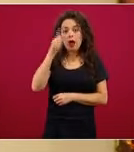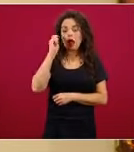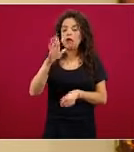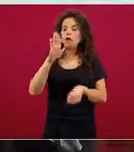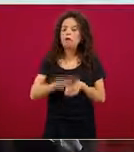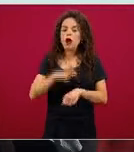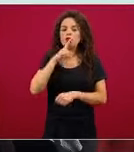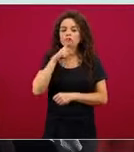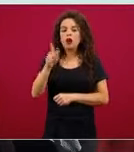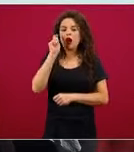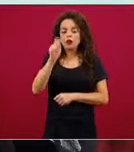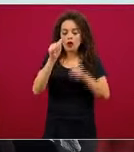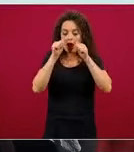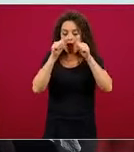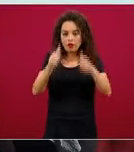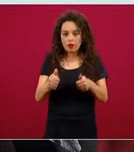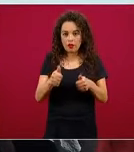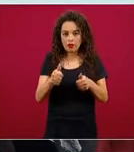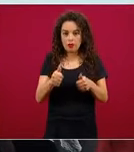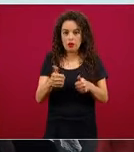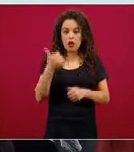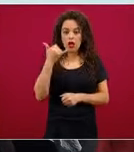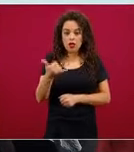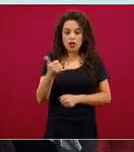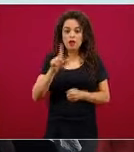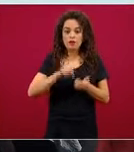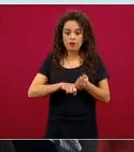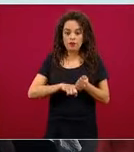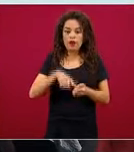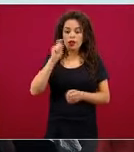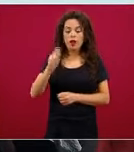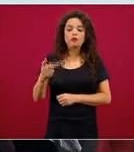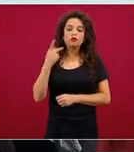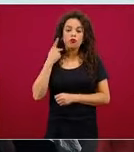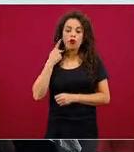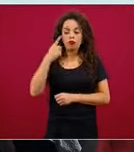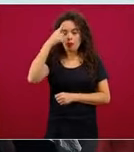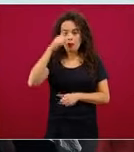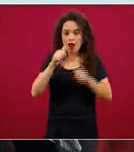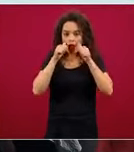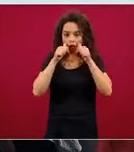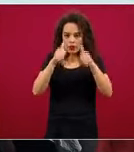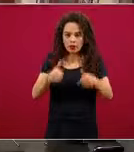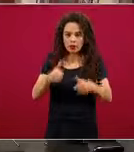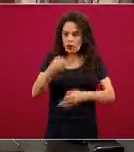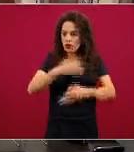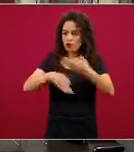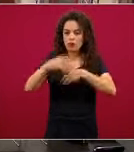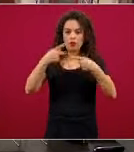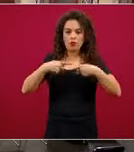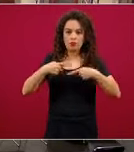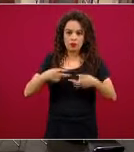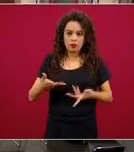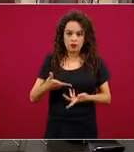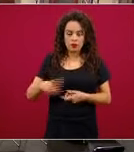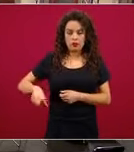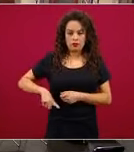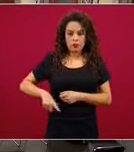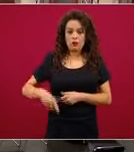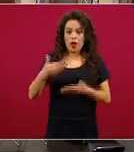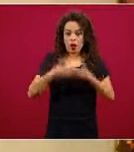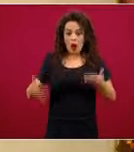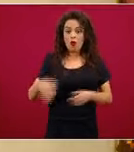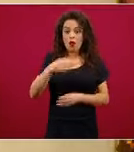de los protocolos de atención como de la política de atención en salud pública, para tener estas iniciativas que hoy demuestran que